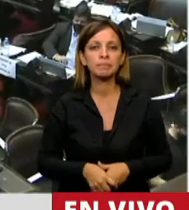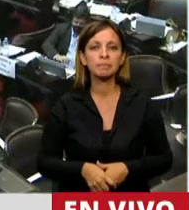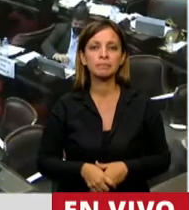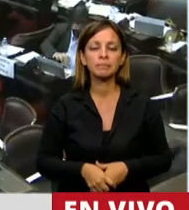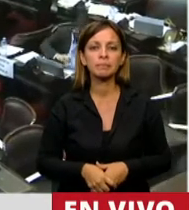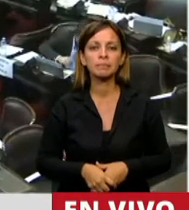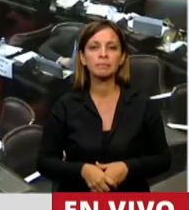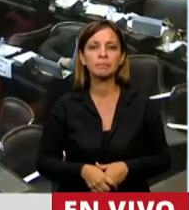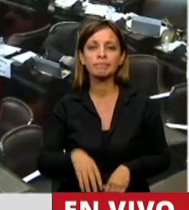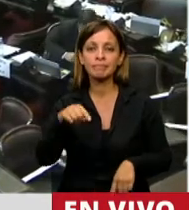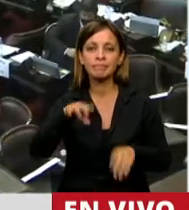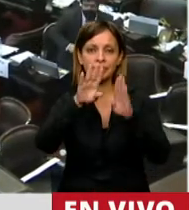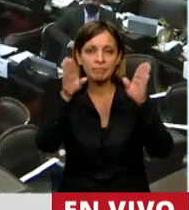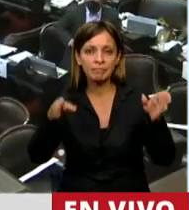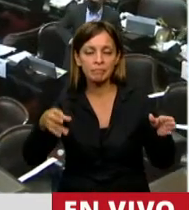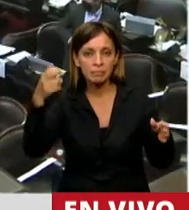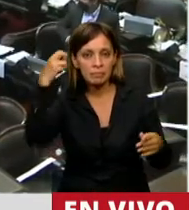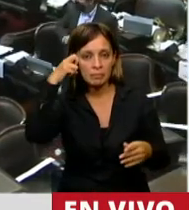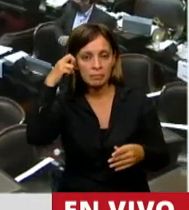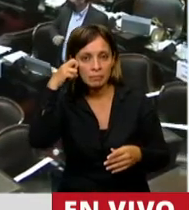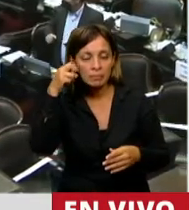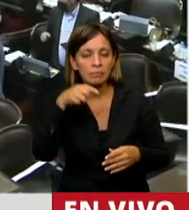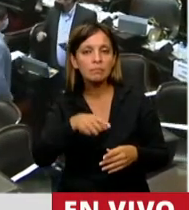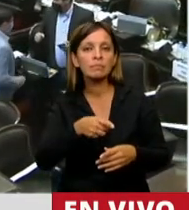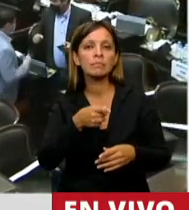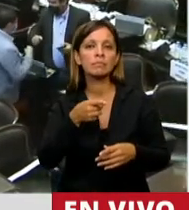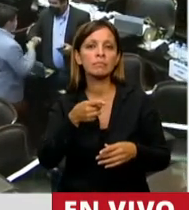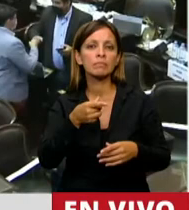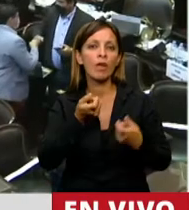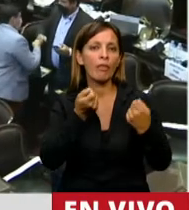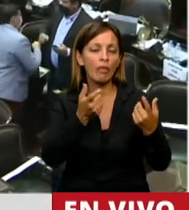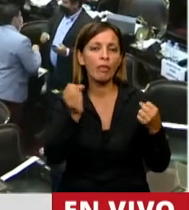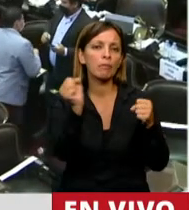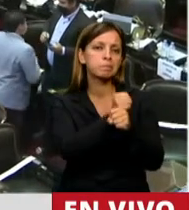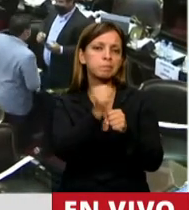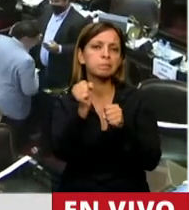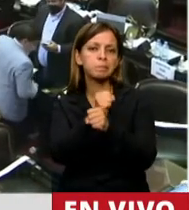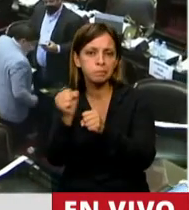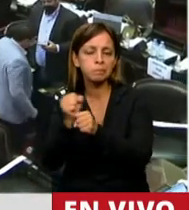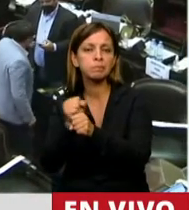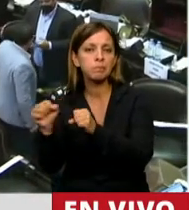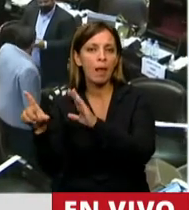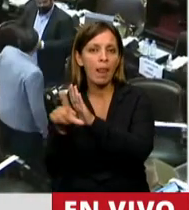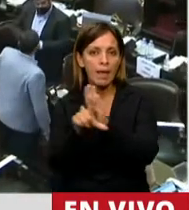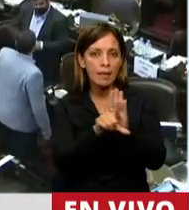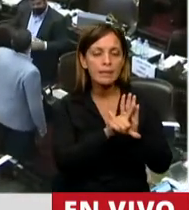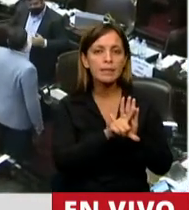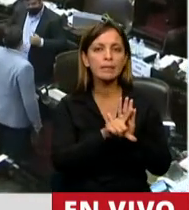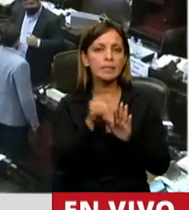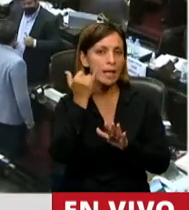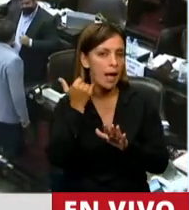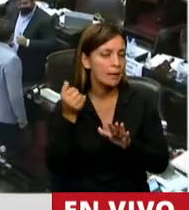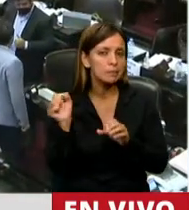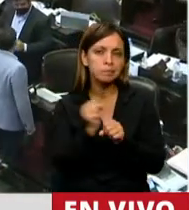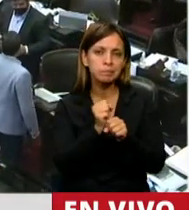y esta casa ha dado, a través de sanción de leyes que se votaron de